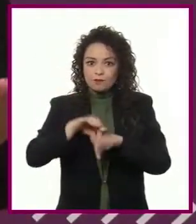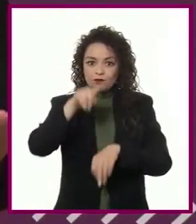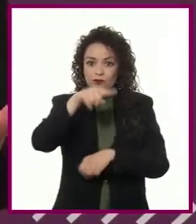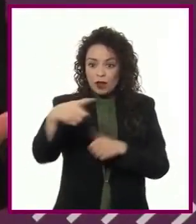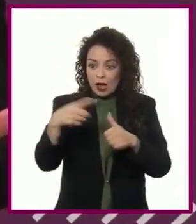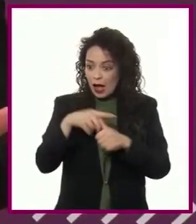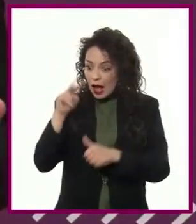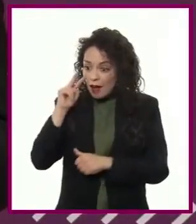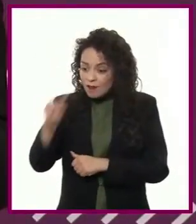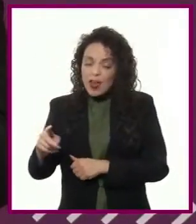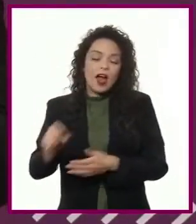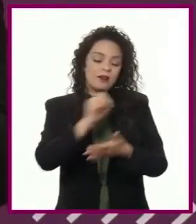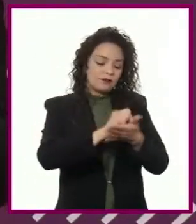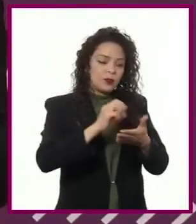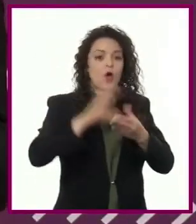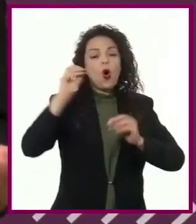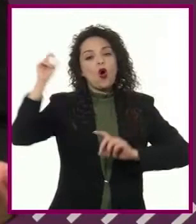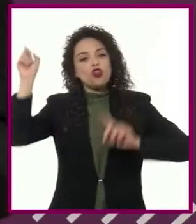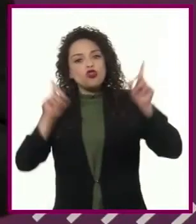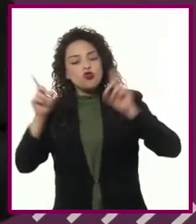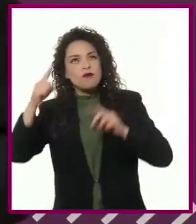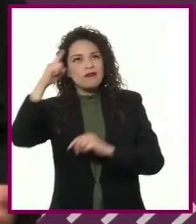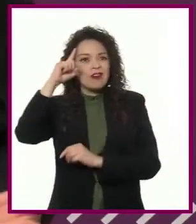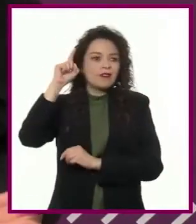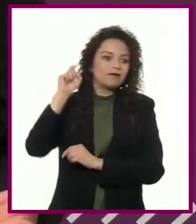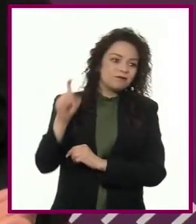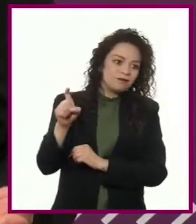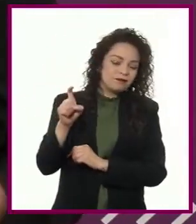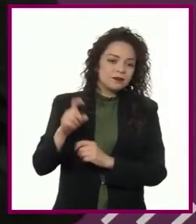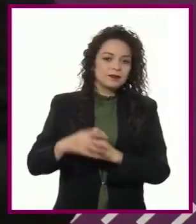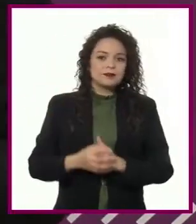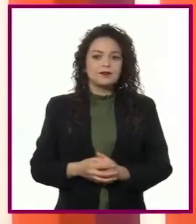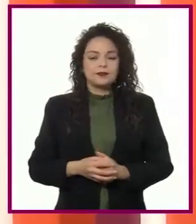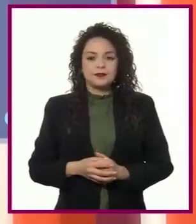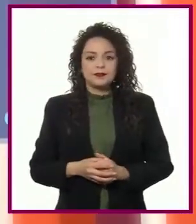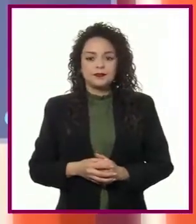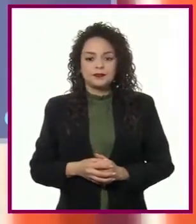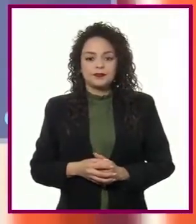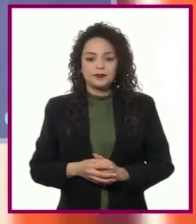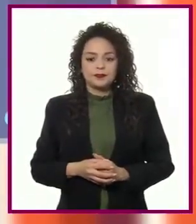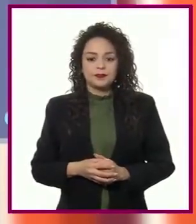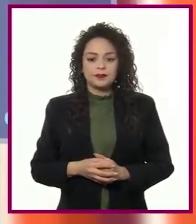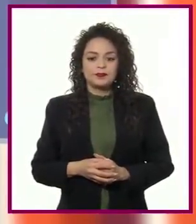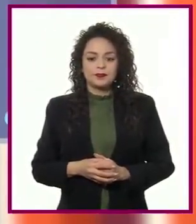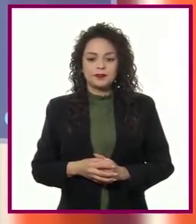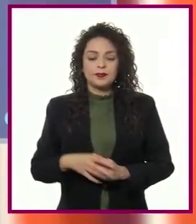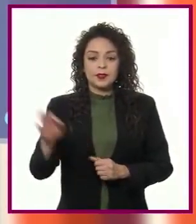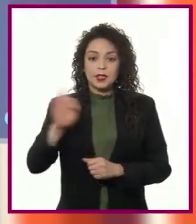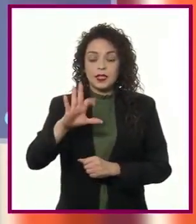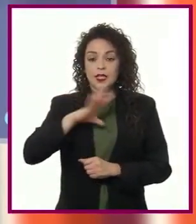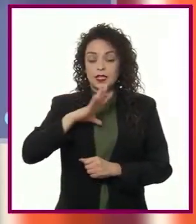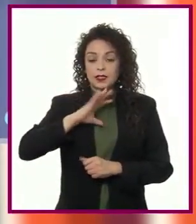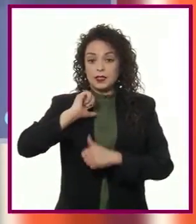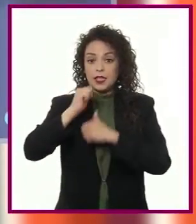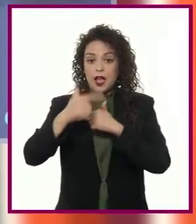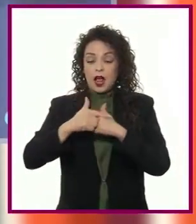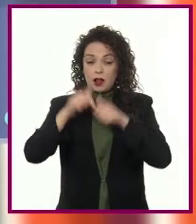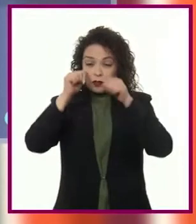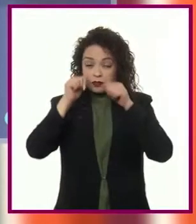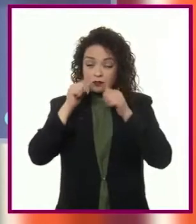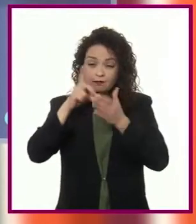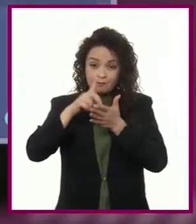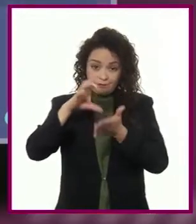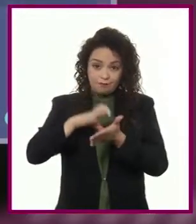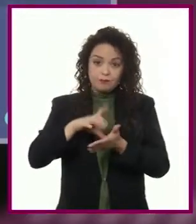así como las dudas o preguntas que puedan surgir a lo largo de esta sesión. Si tienen alguna discapacidad visual, preparen sus